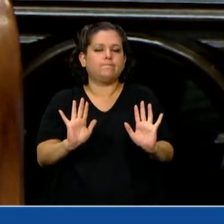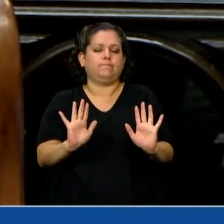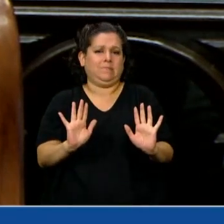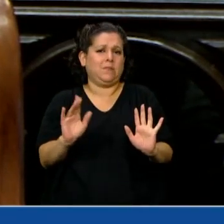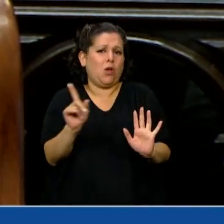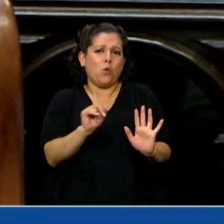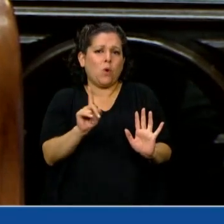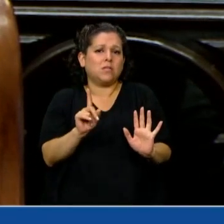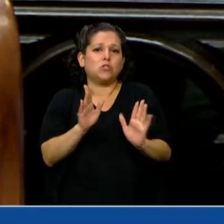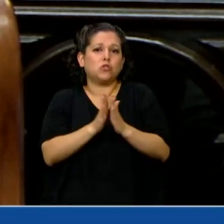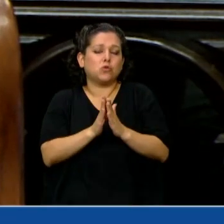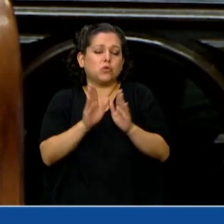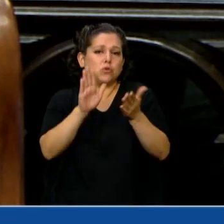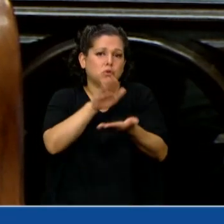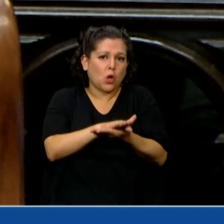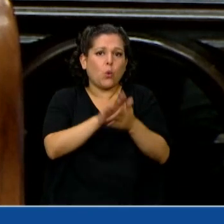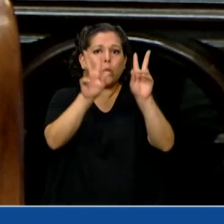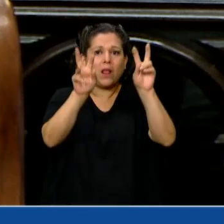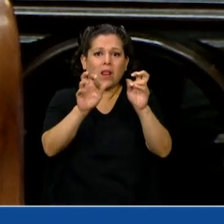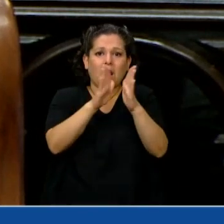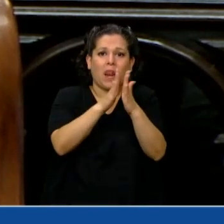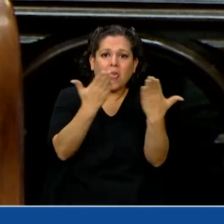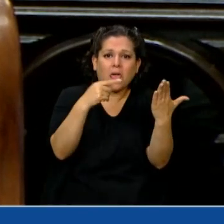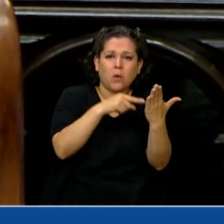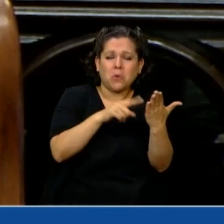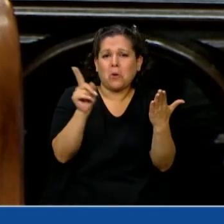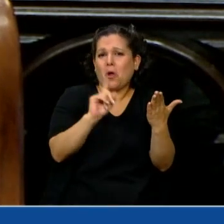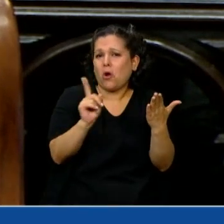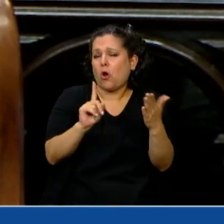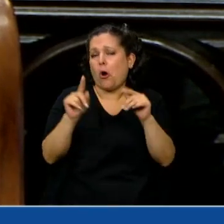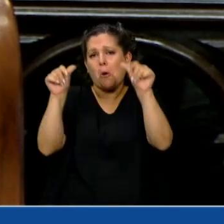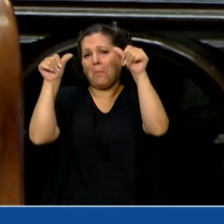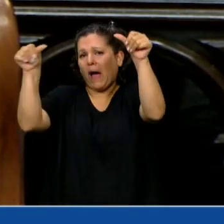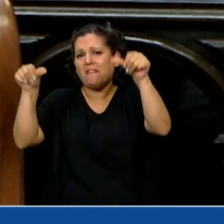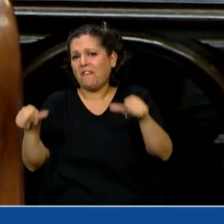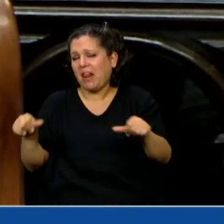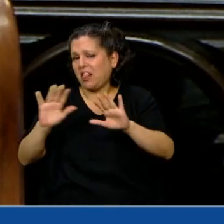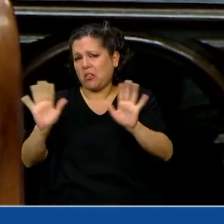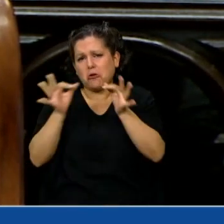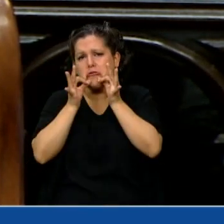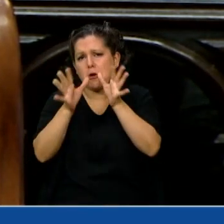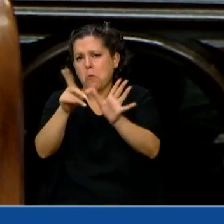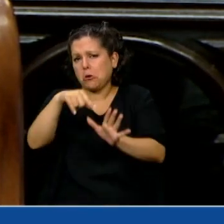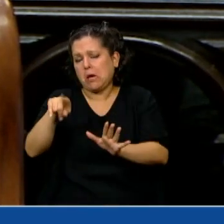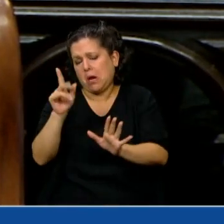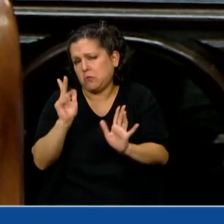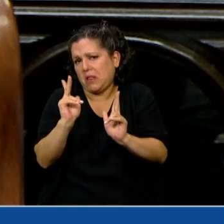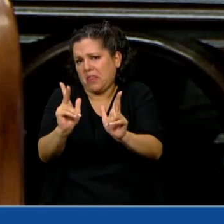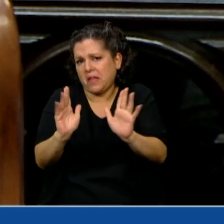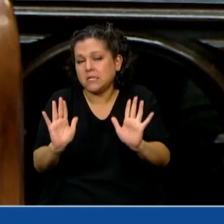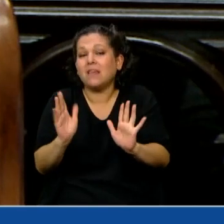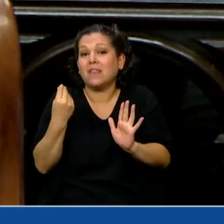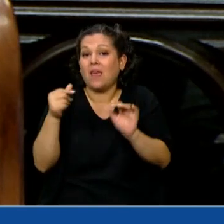No se trataba de un libro, se trataba de un libelo, de un panfleto, o como ustedes quieran denominarlo,